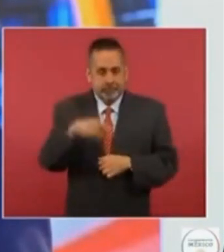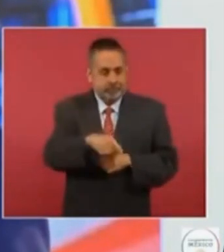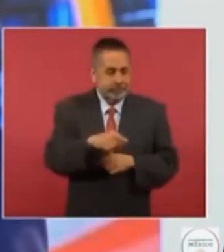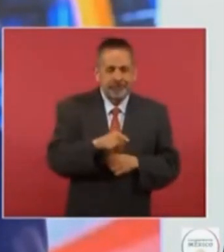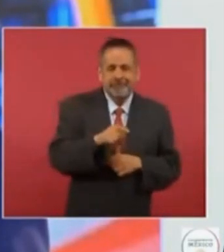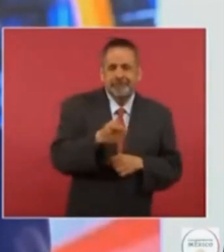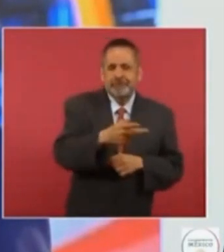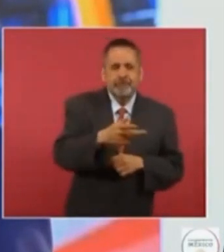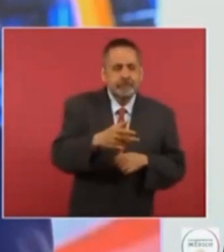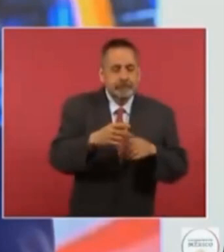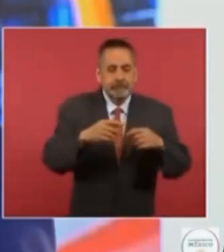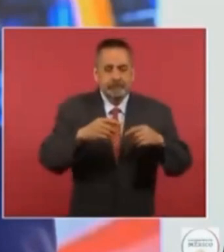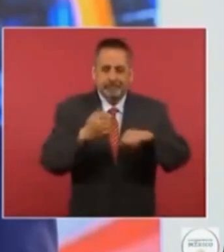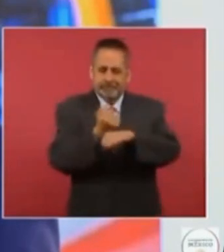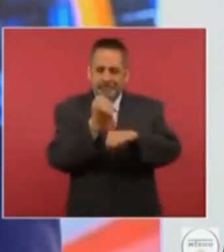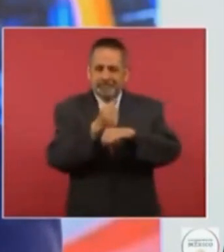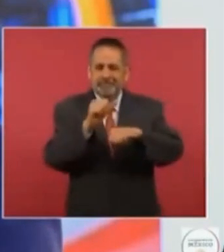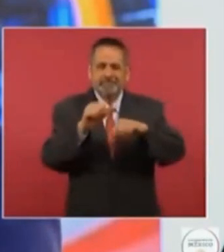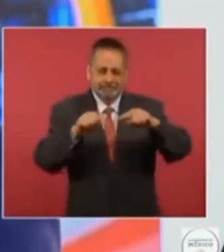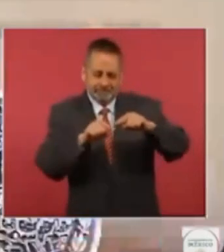van a estar más de 6.000